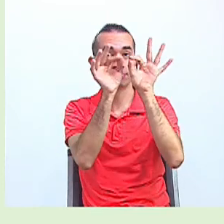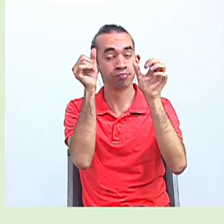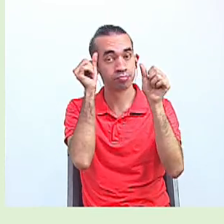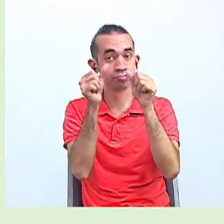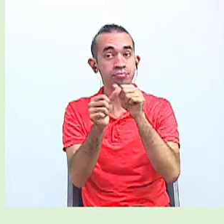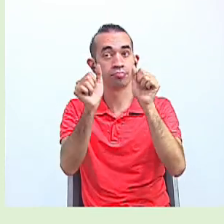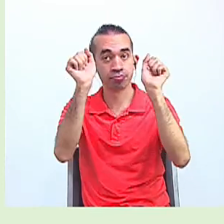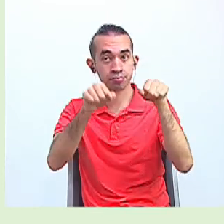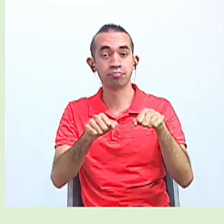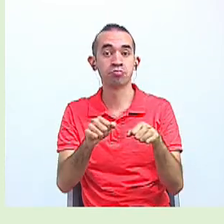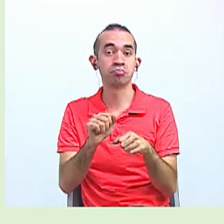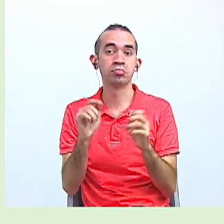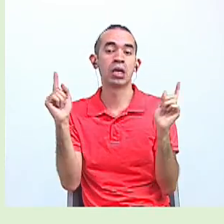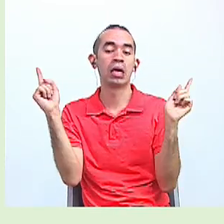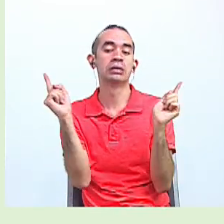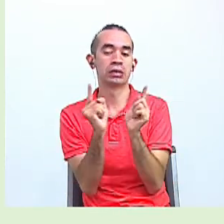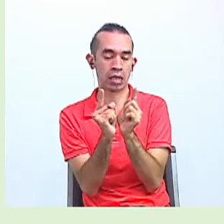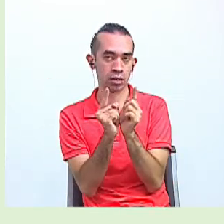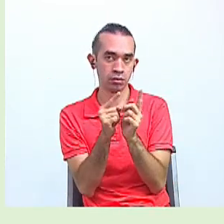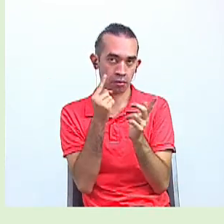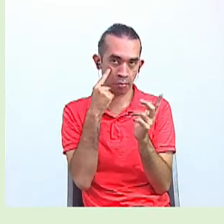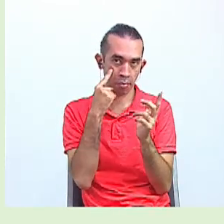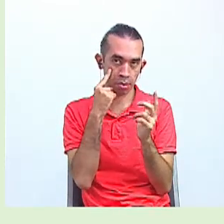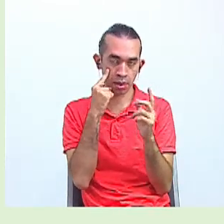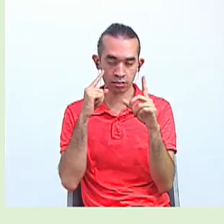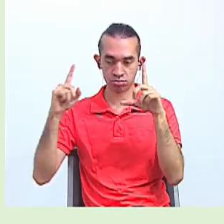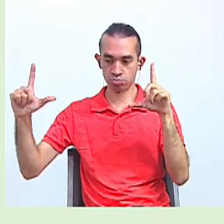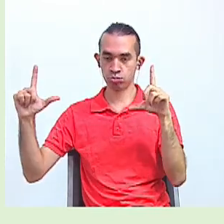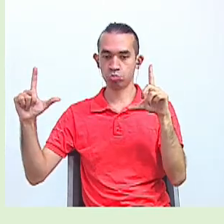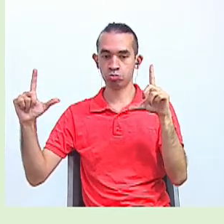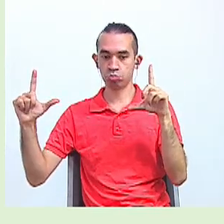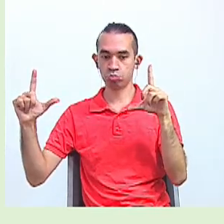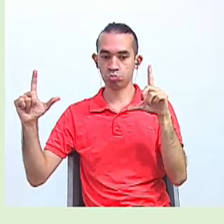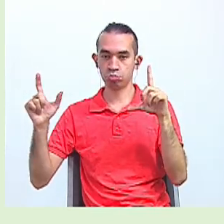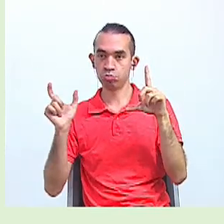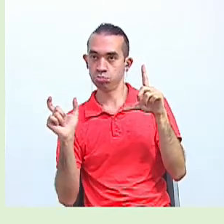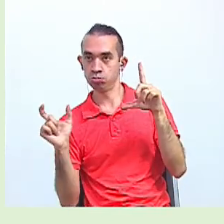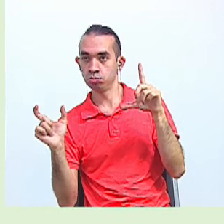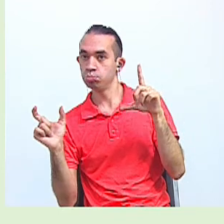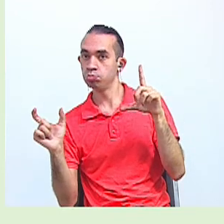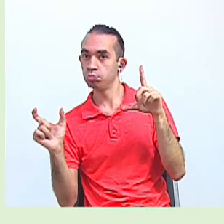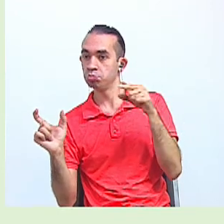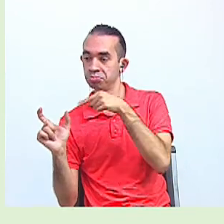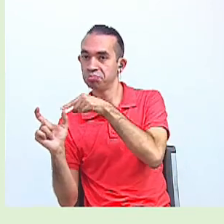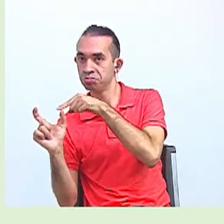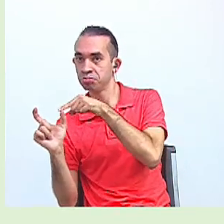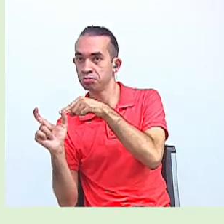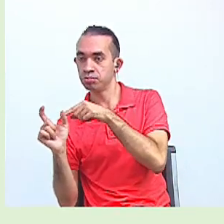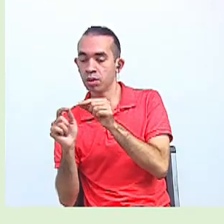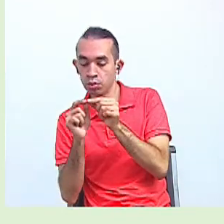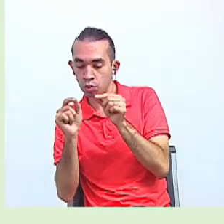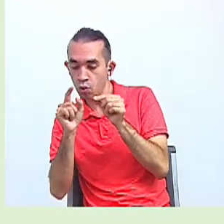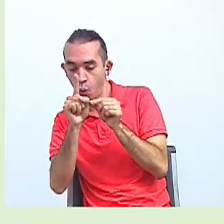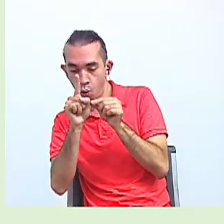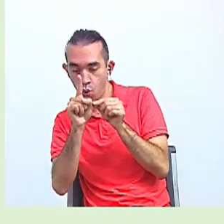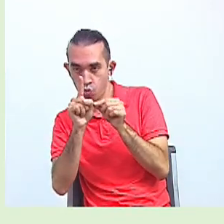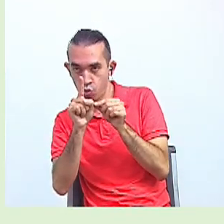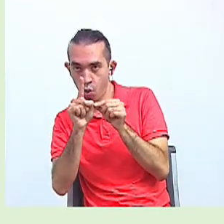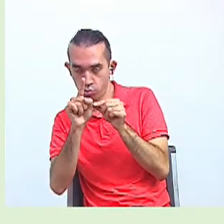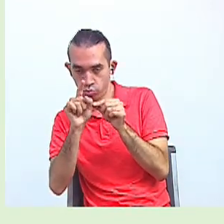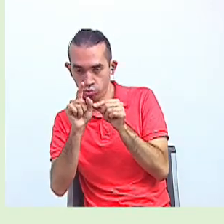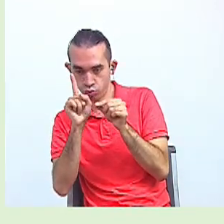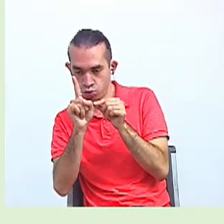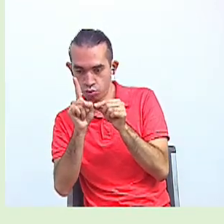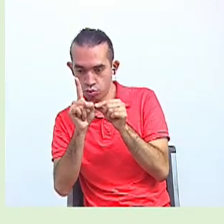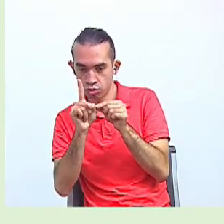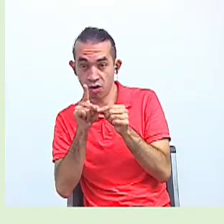podemos utilizar escalas. Si ustedes ven en la esquina inferior izquierda, vemos que cada unidad del plano cartesiano